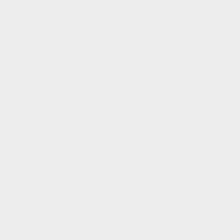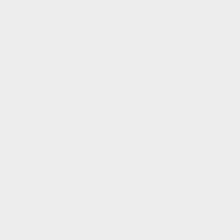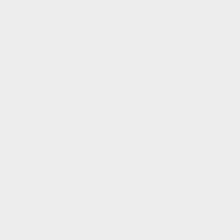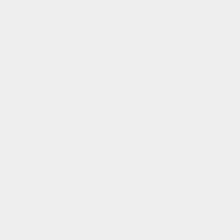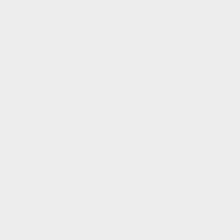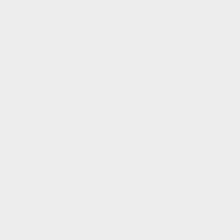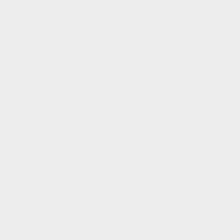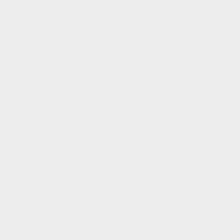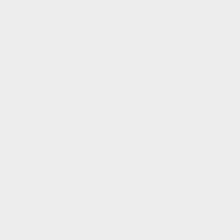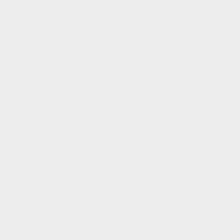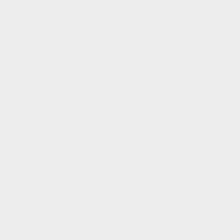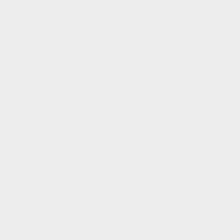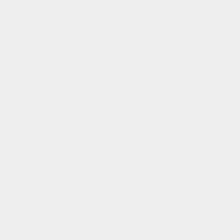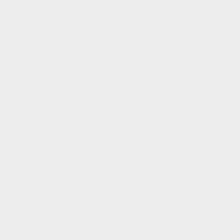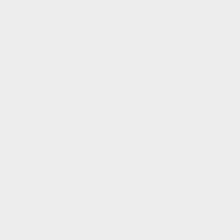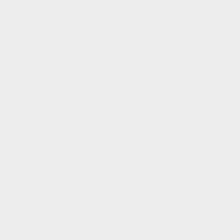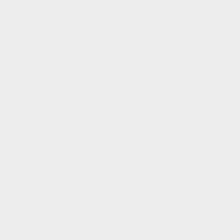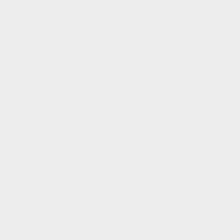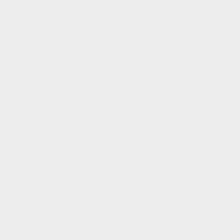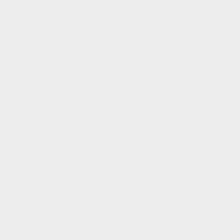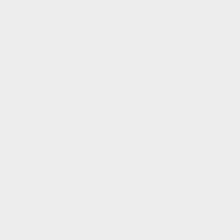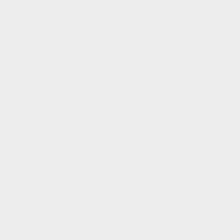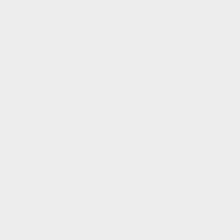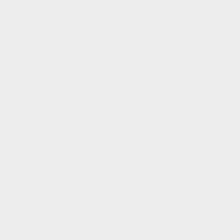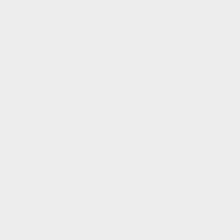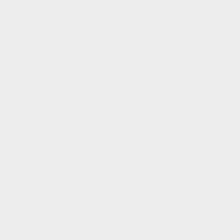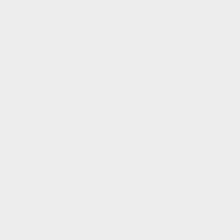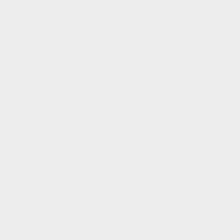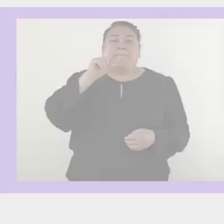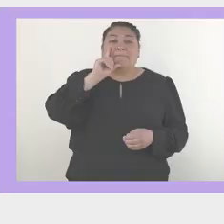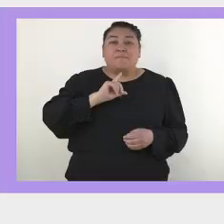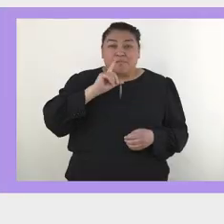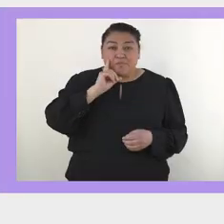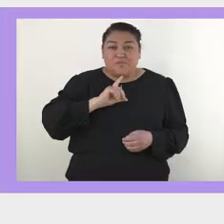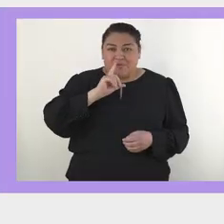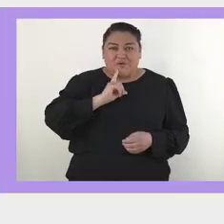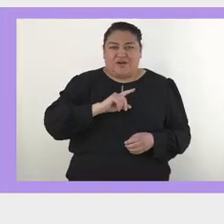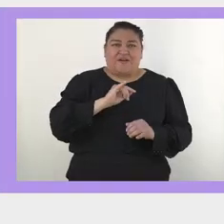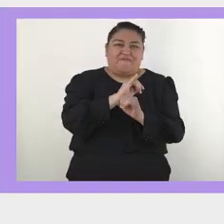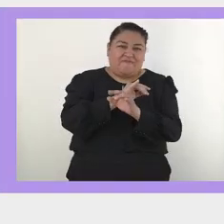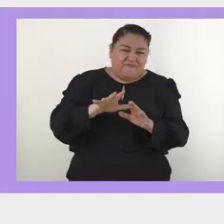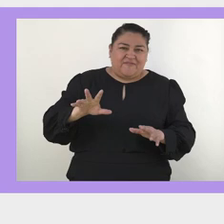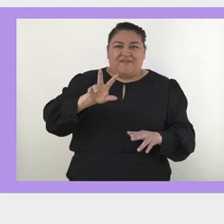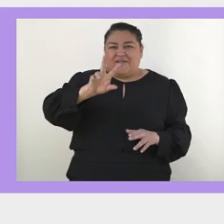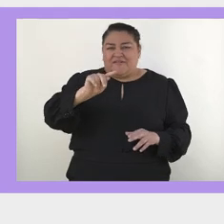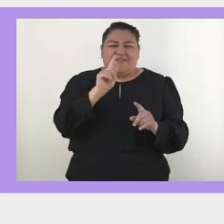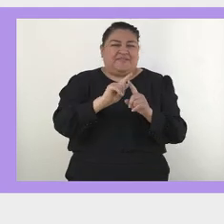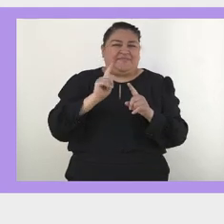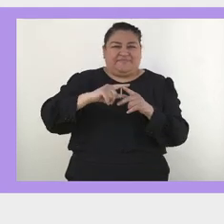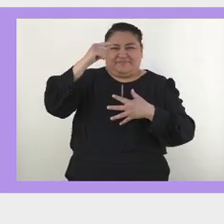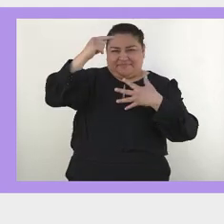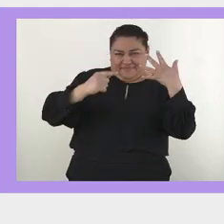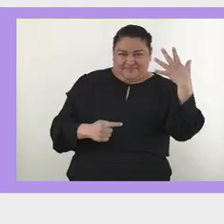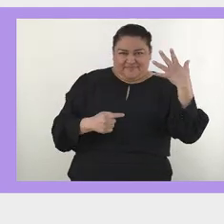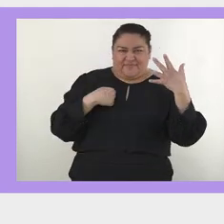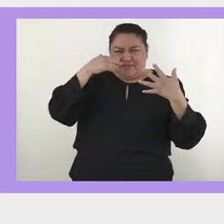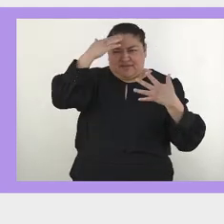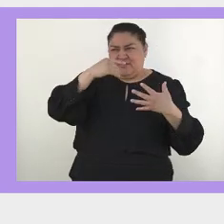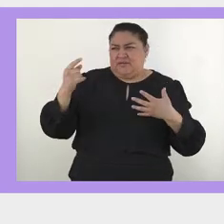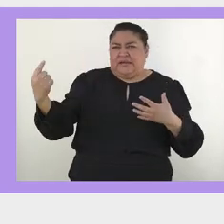dentro del fútbol como en redes sociales en comerciales la verdad es que tuvimos la confianza de de muchas